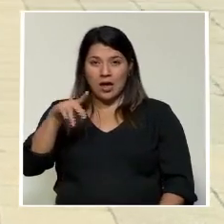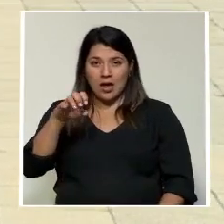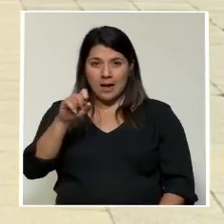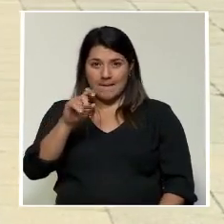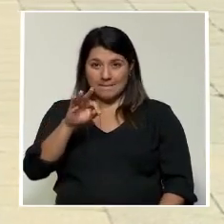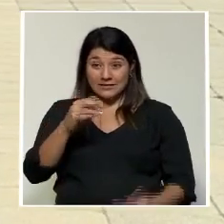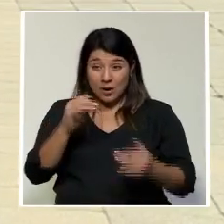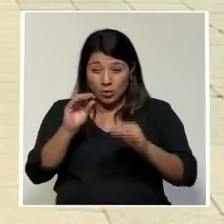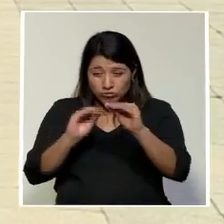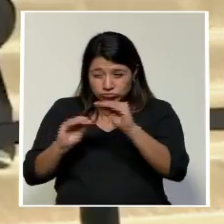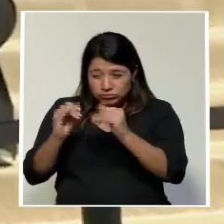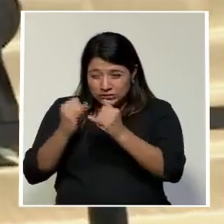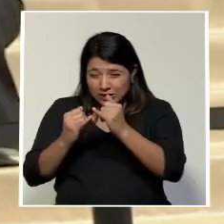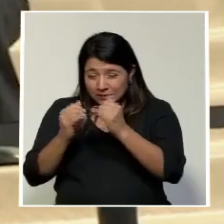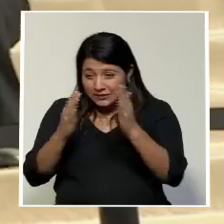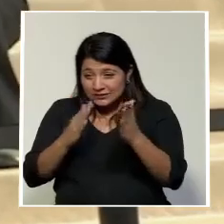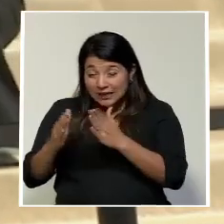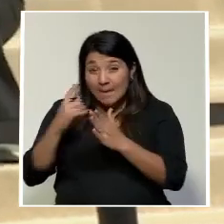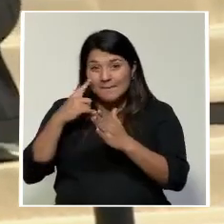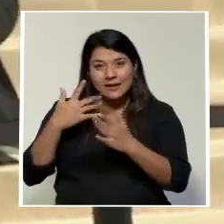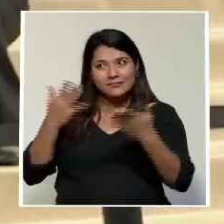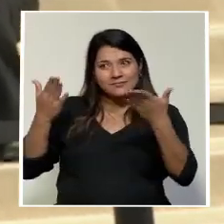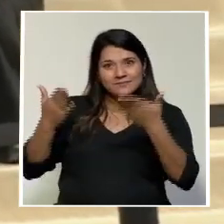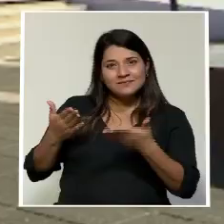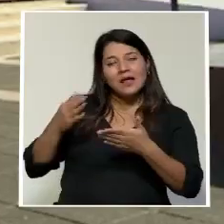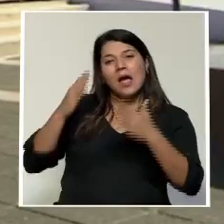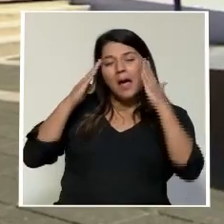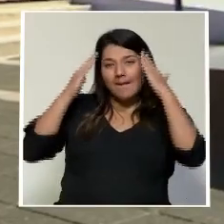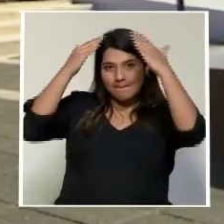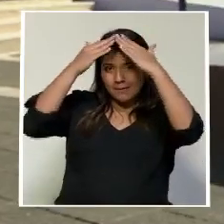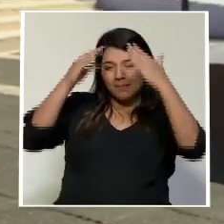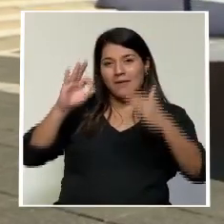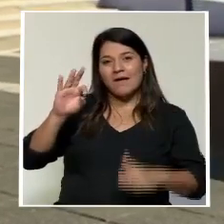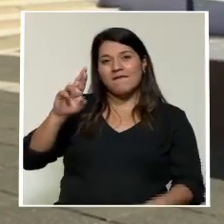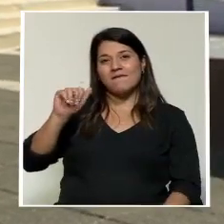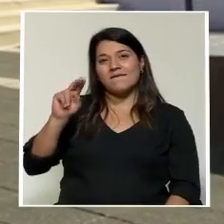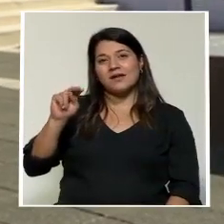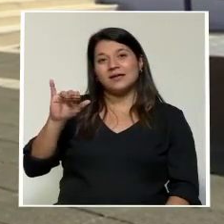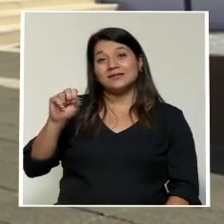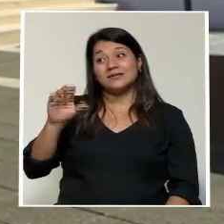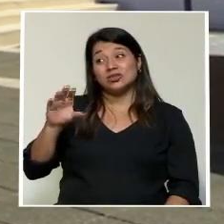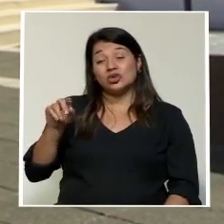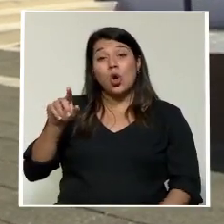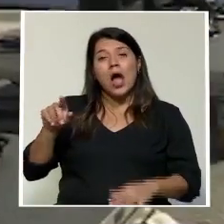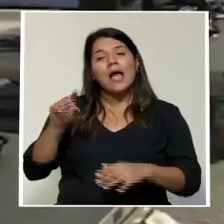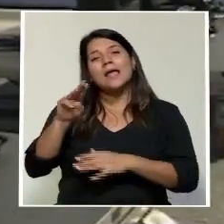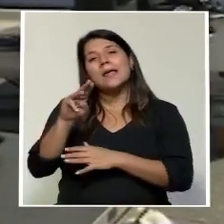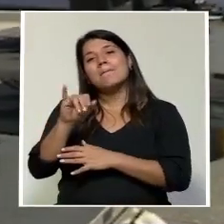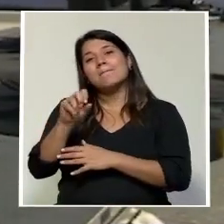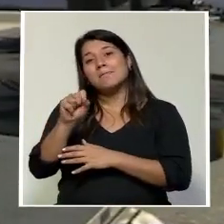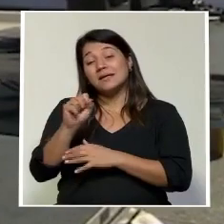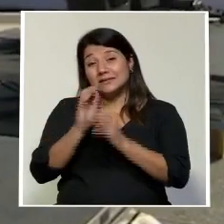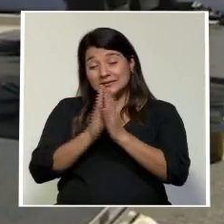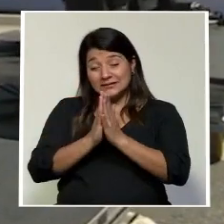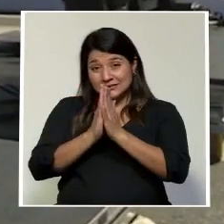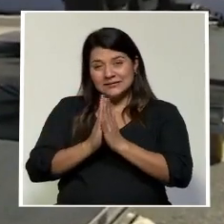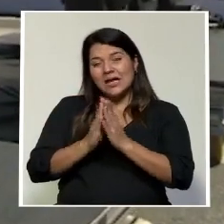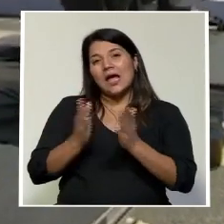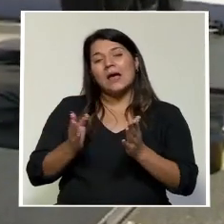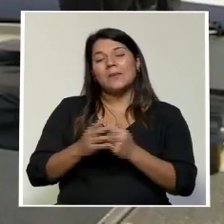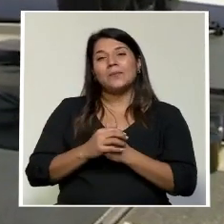en este escenario en la plaza de los héroes celebrará la misa de clausura del 52 congreso eucarístico internacional